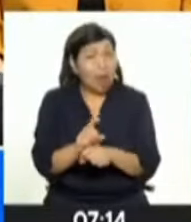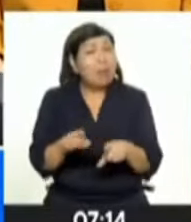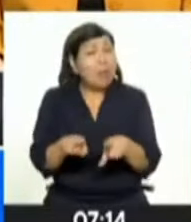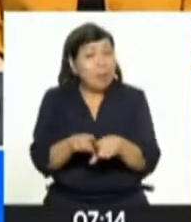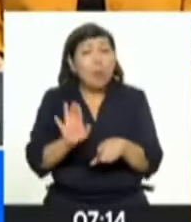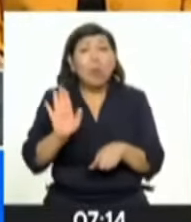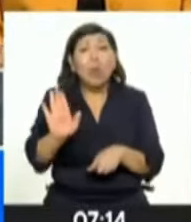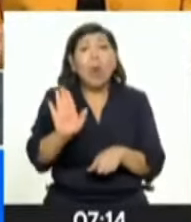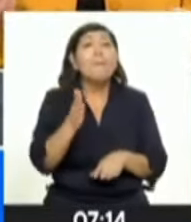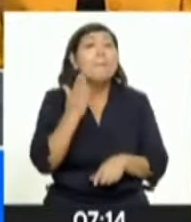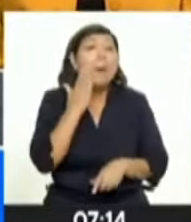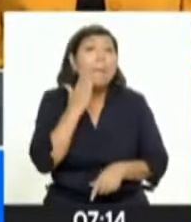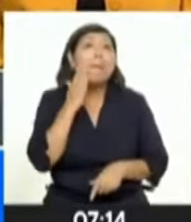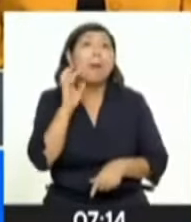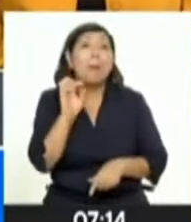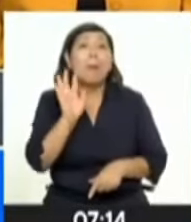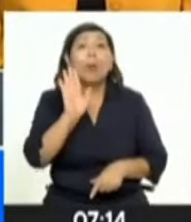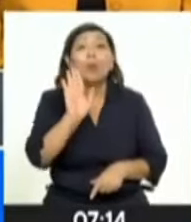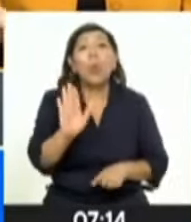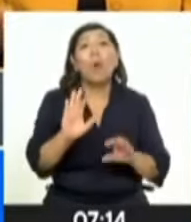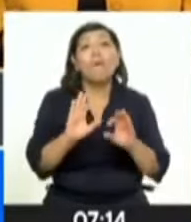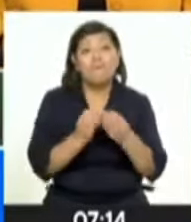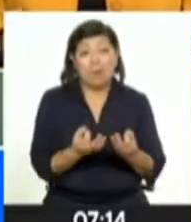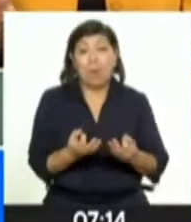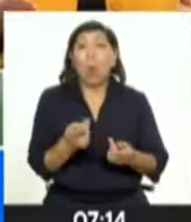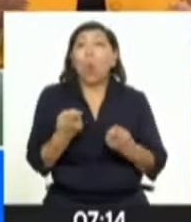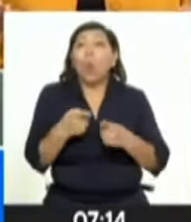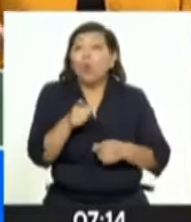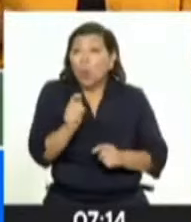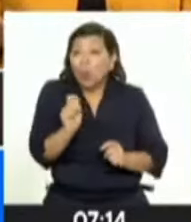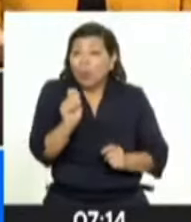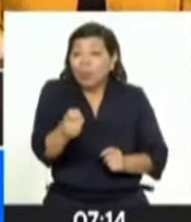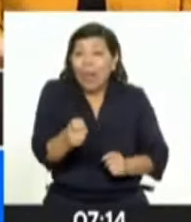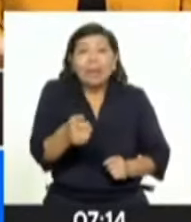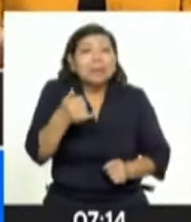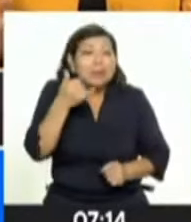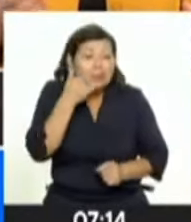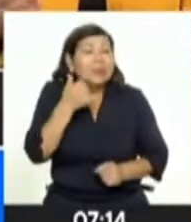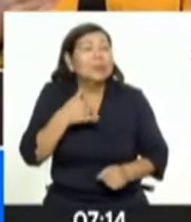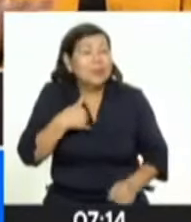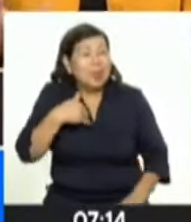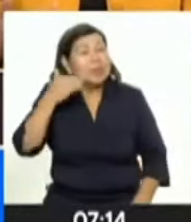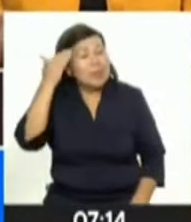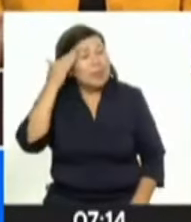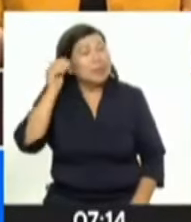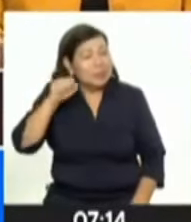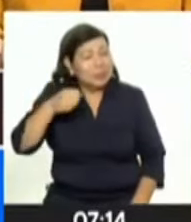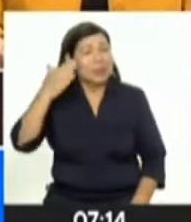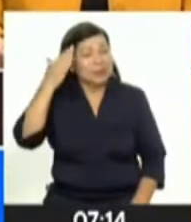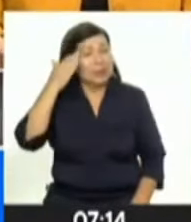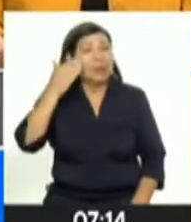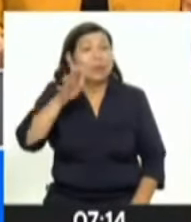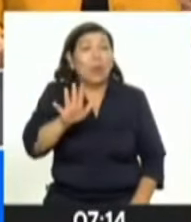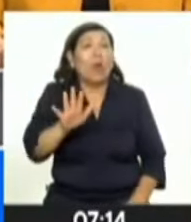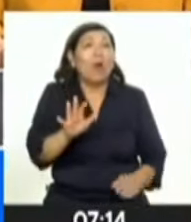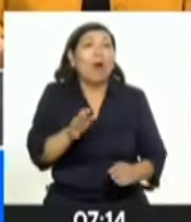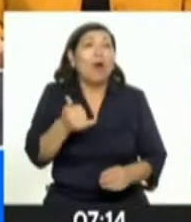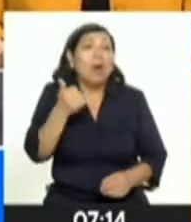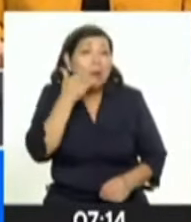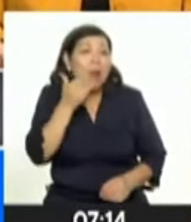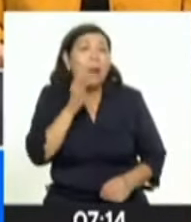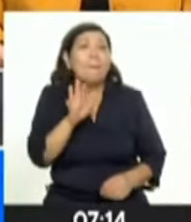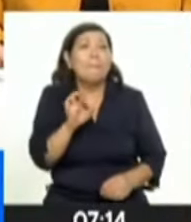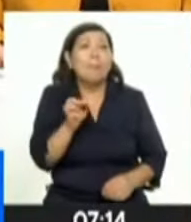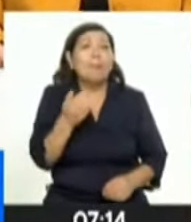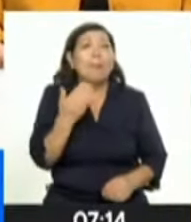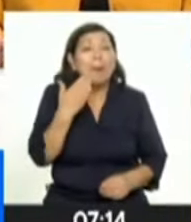a las familias. El hecho de dar un celular a un menor de edad, yo sé que es necesario que los chicos estén comunicados con sus familias,